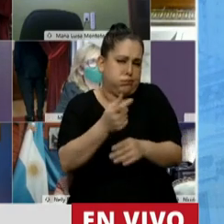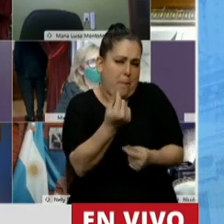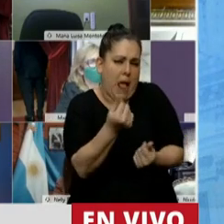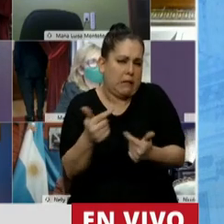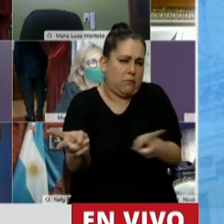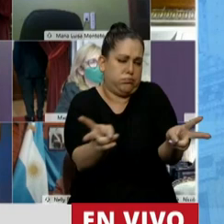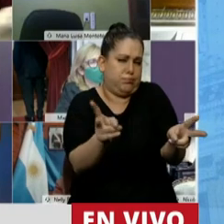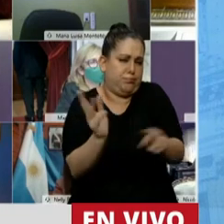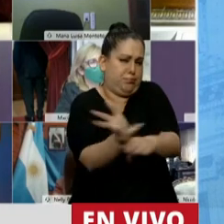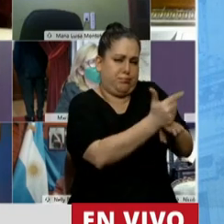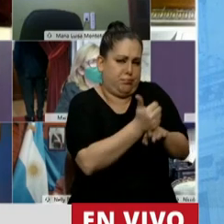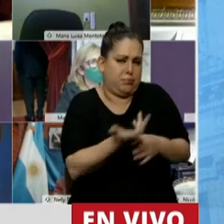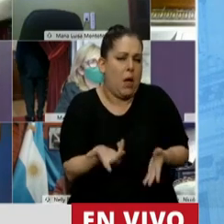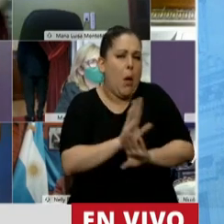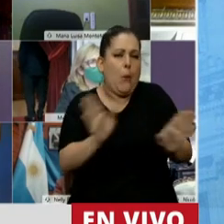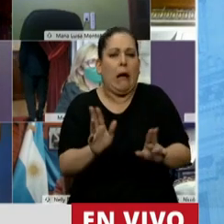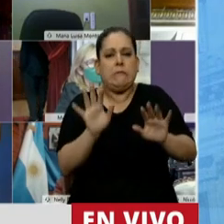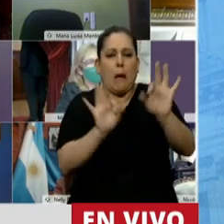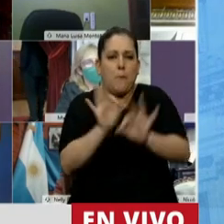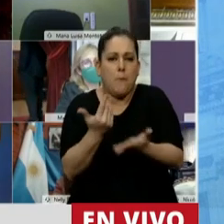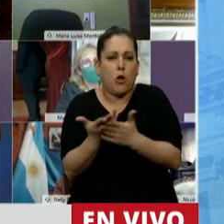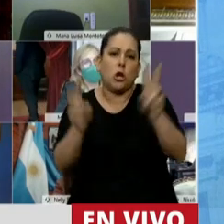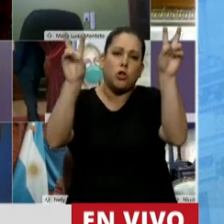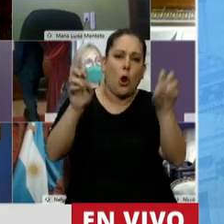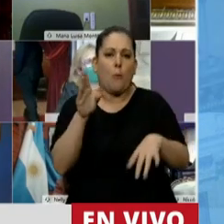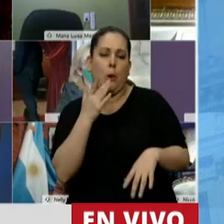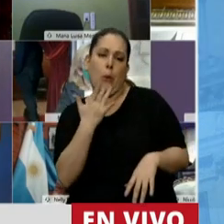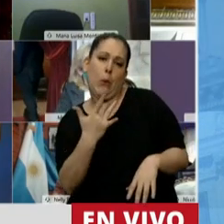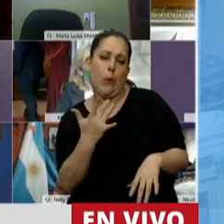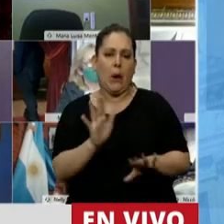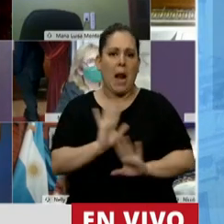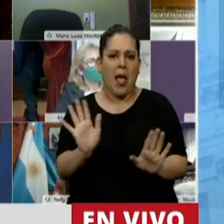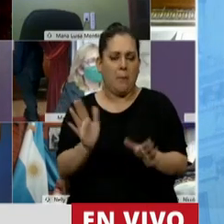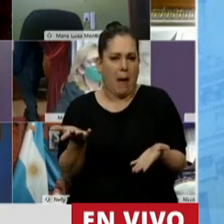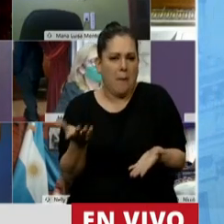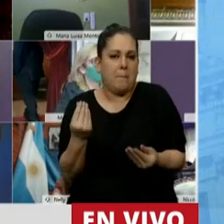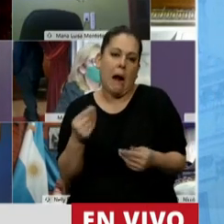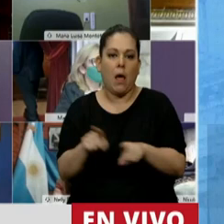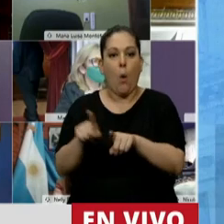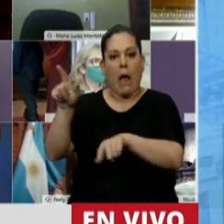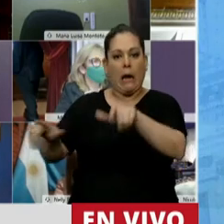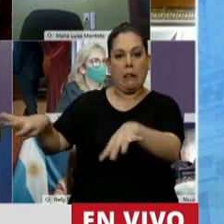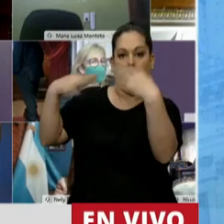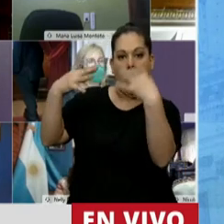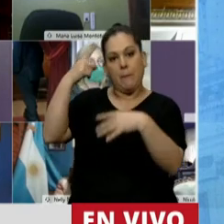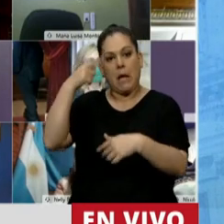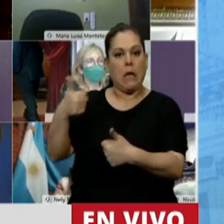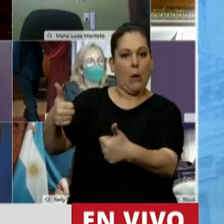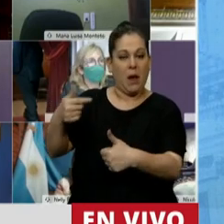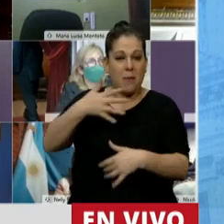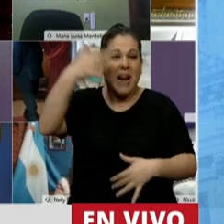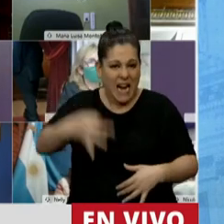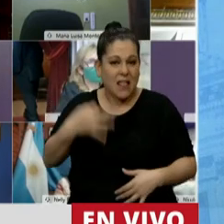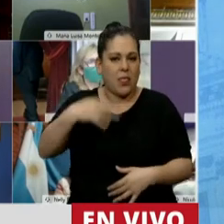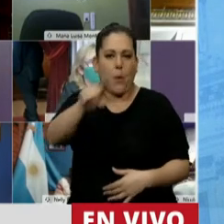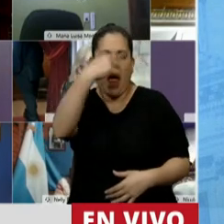de presentar proyectos con nombres bonitos como aporte solidario que solamente sirven para la tribuna y trabajemos en construir un Estado y